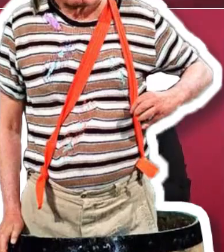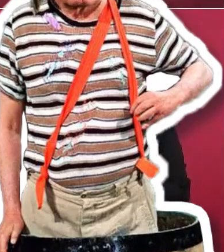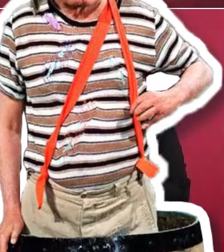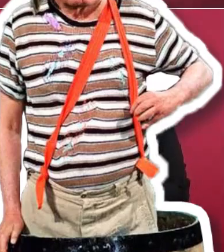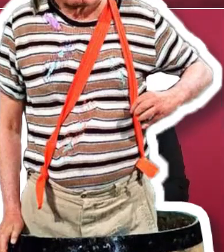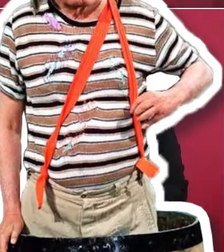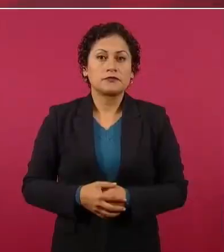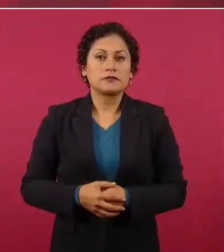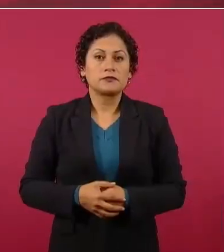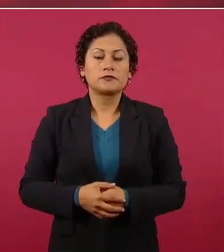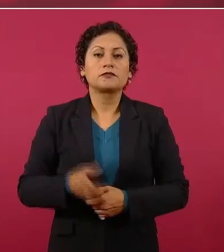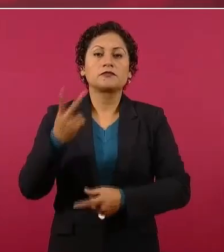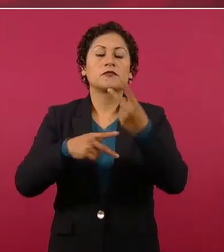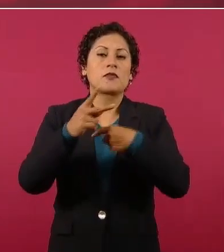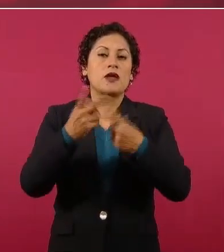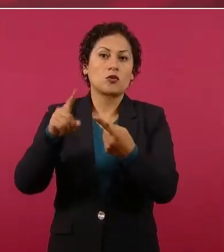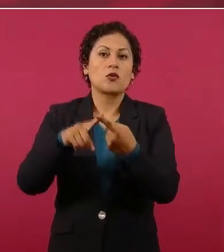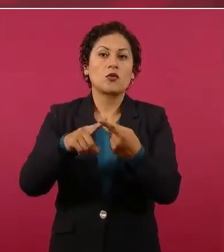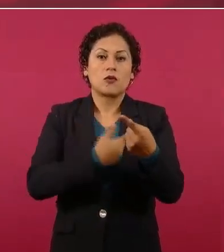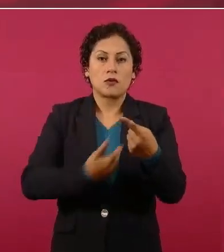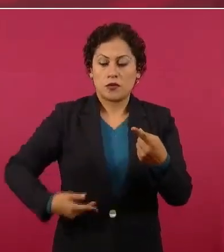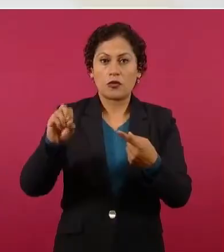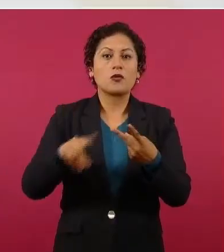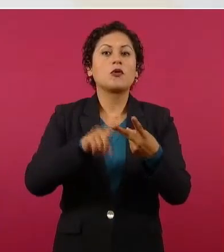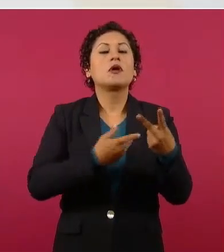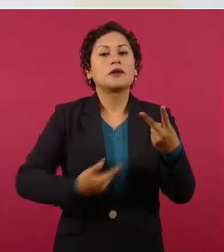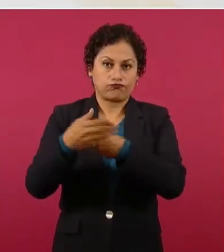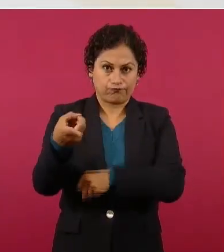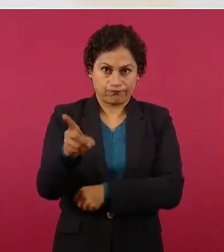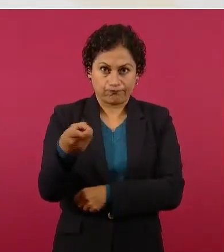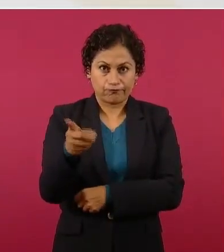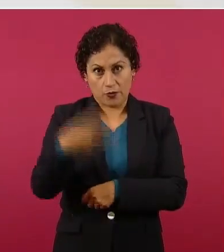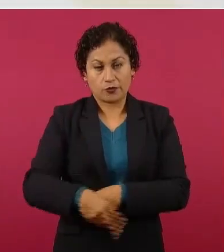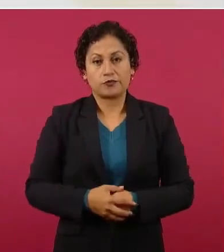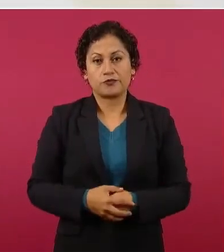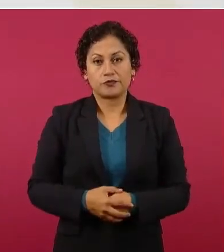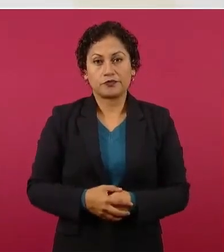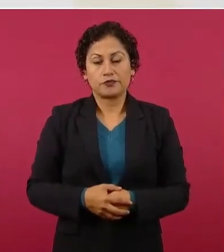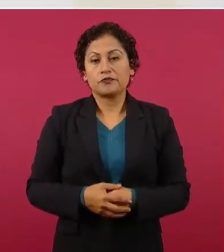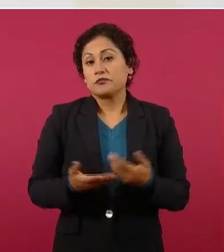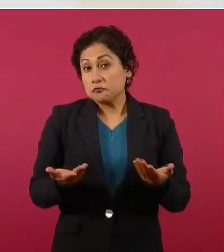estar con nosotros el primer ministro Trudeau y el presidente Biden. En diciembre vienen a México y